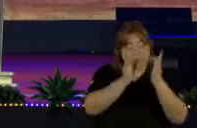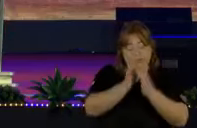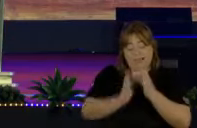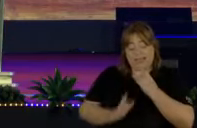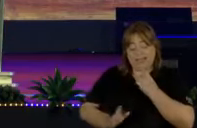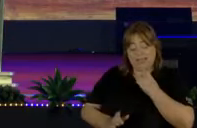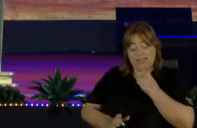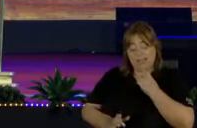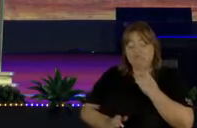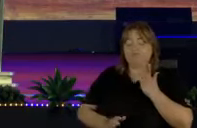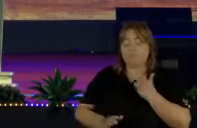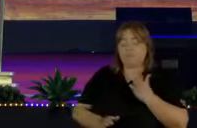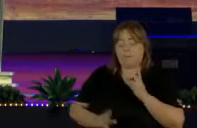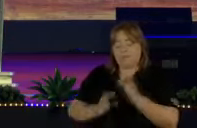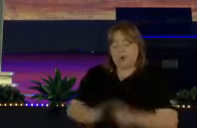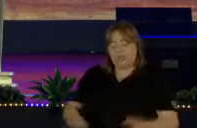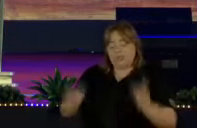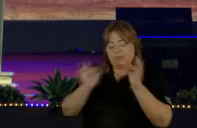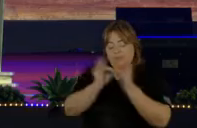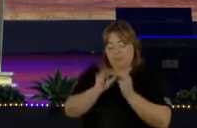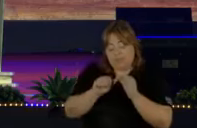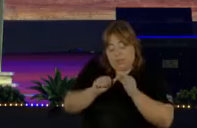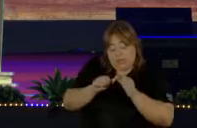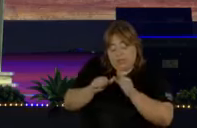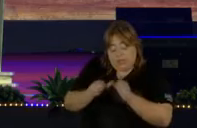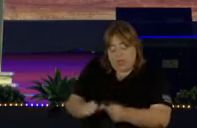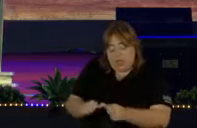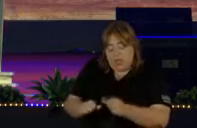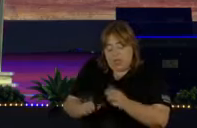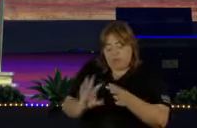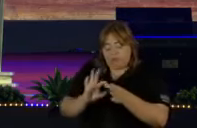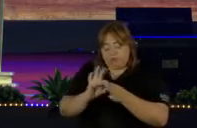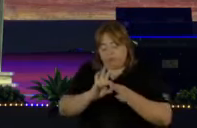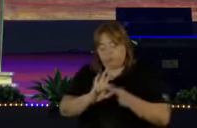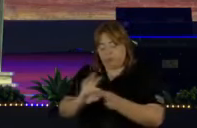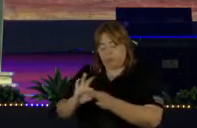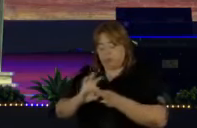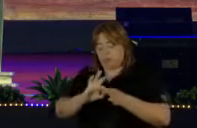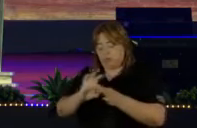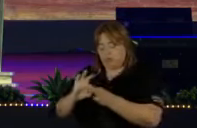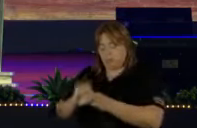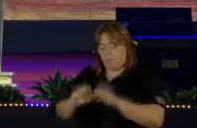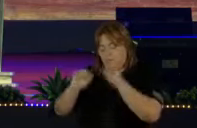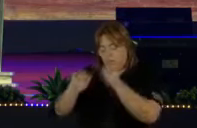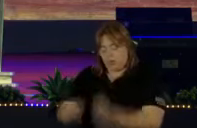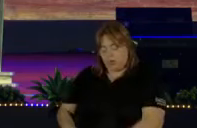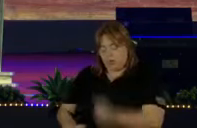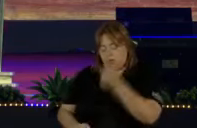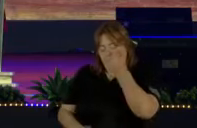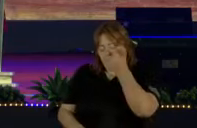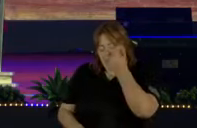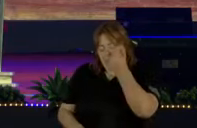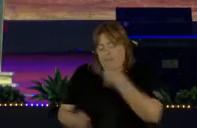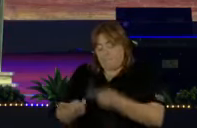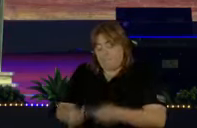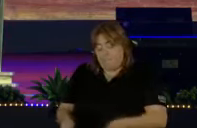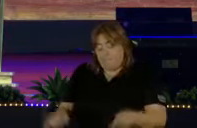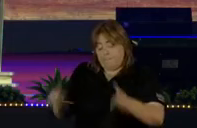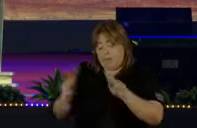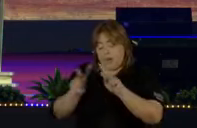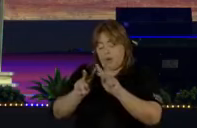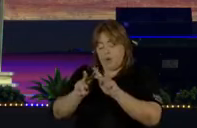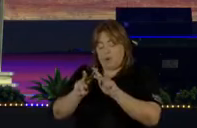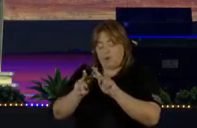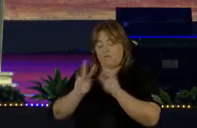permanecieran juntos, se redescubrieron y pudieron comprender lo valioso que es la familia de la